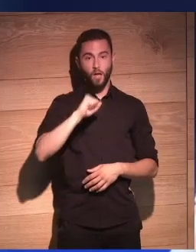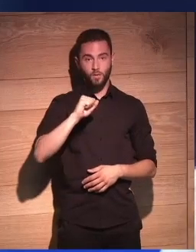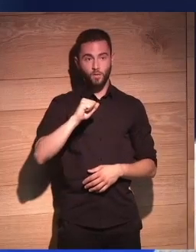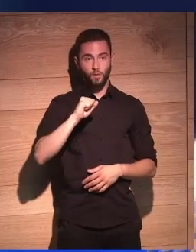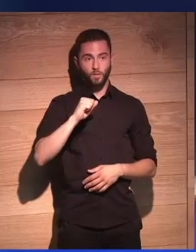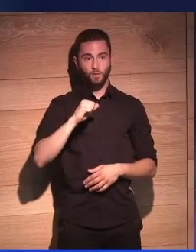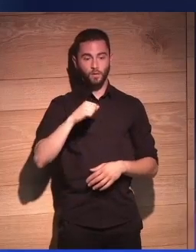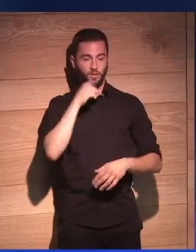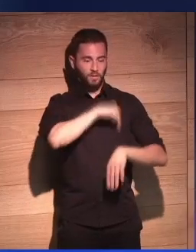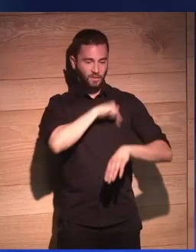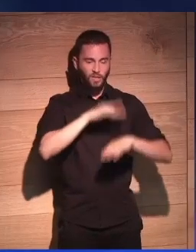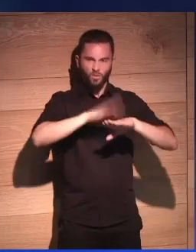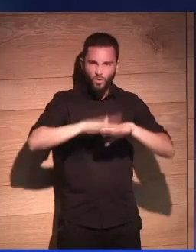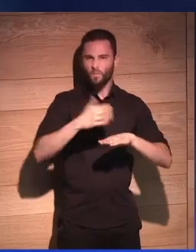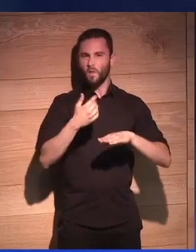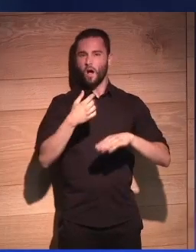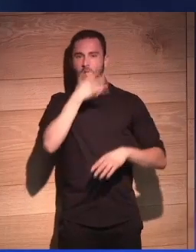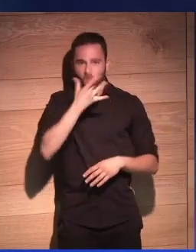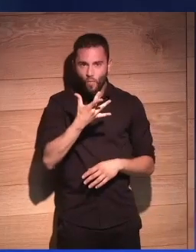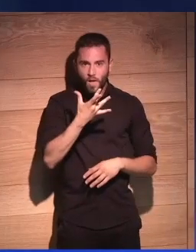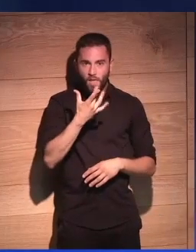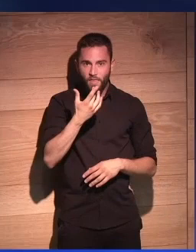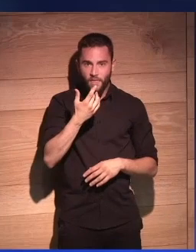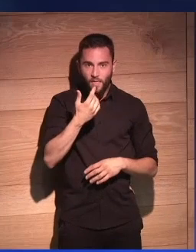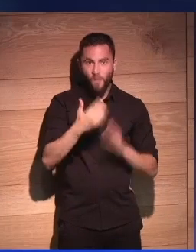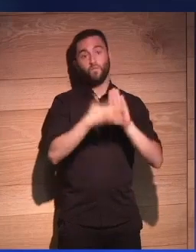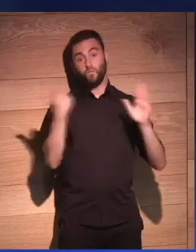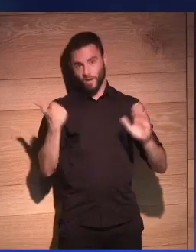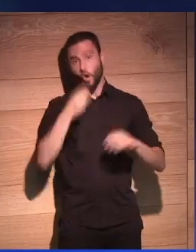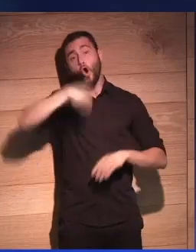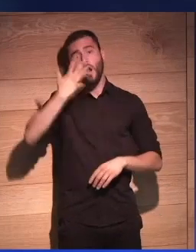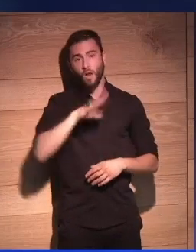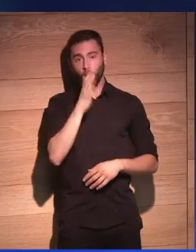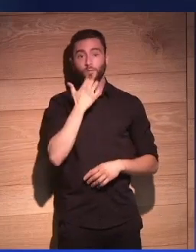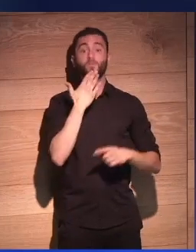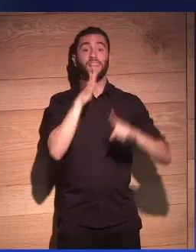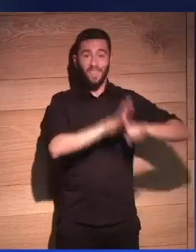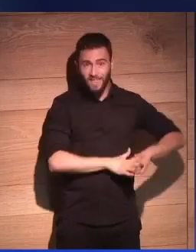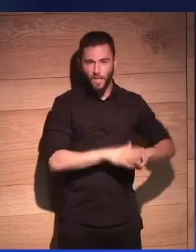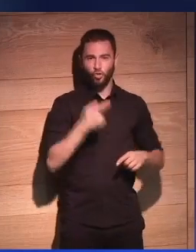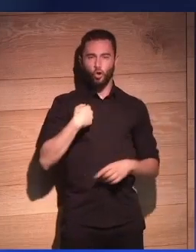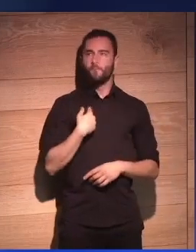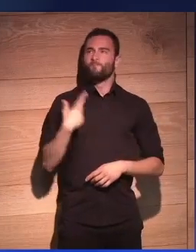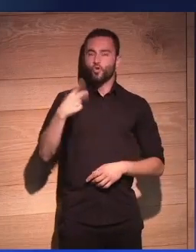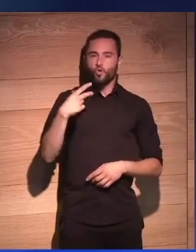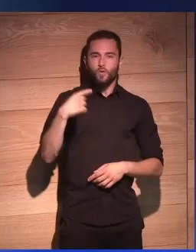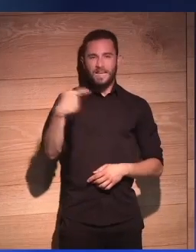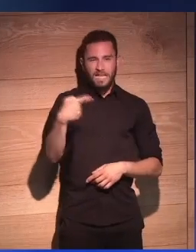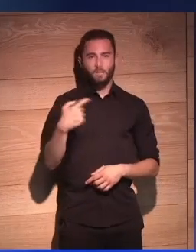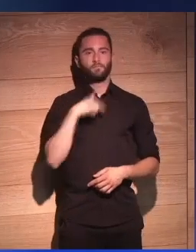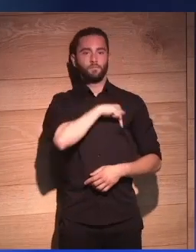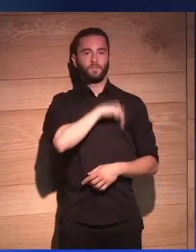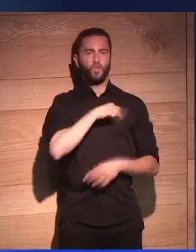de culpa, de vergüenza, de todas esas cosas, ¿no? Porque siendo un idealista, yo estaba en modo negación o tenía una